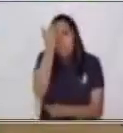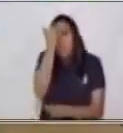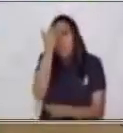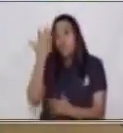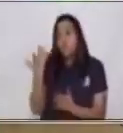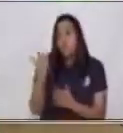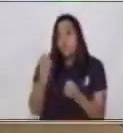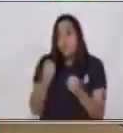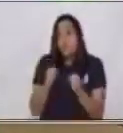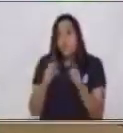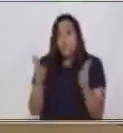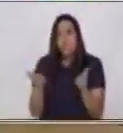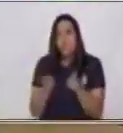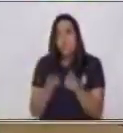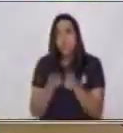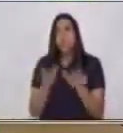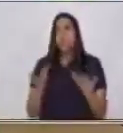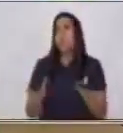lo hacemos?